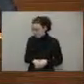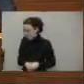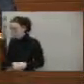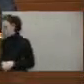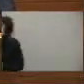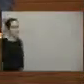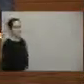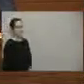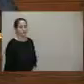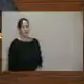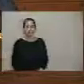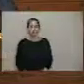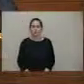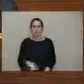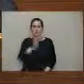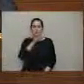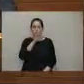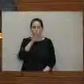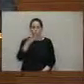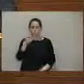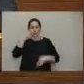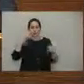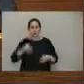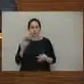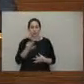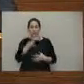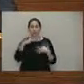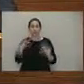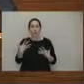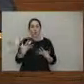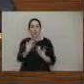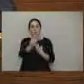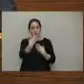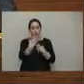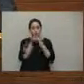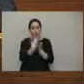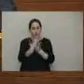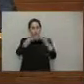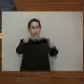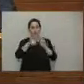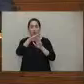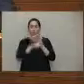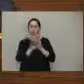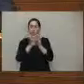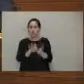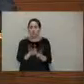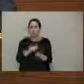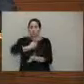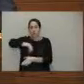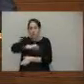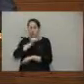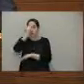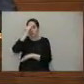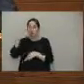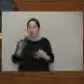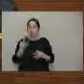lo tanto, lo cierto es que en la actualidad esta información sobre las condiciones del servicio entendemos, ese es nuestro criterio, que